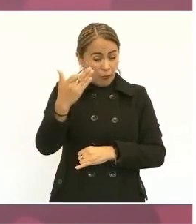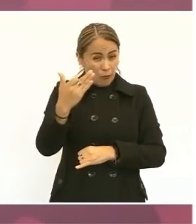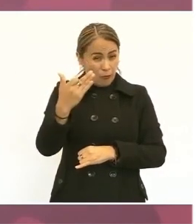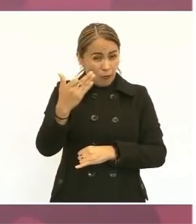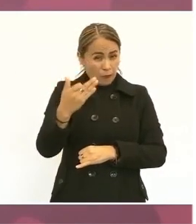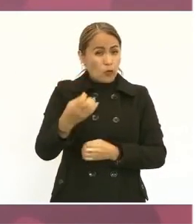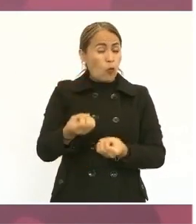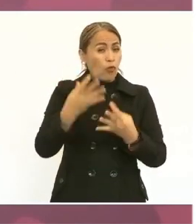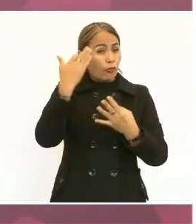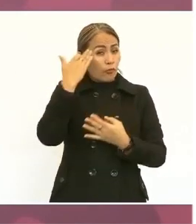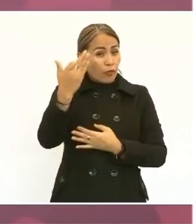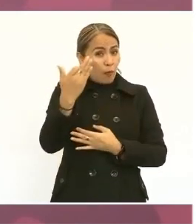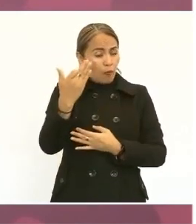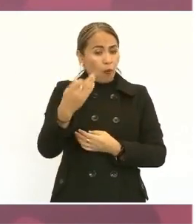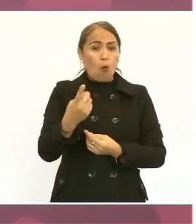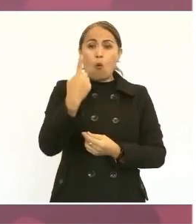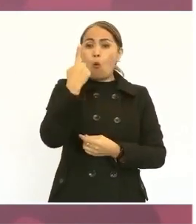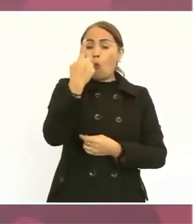ingenieros militares?